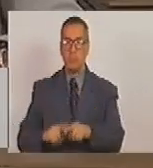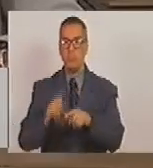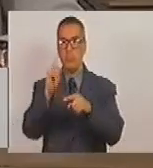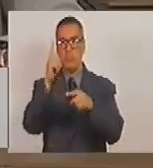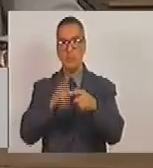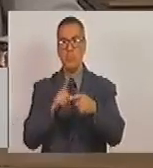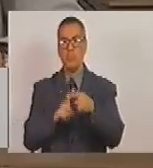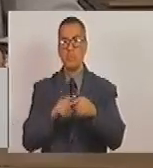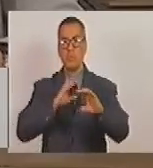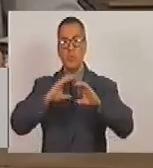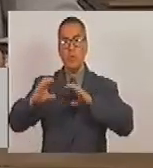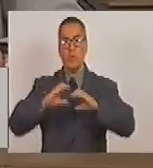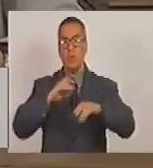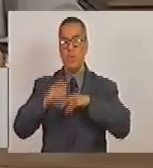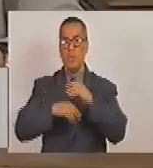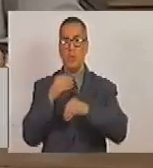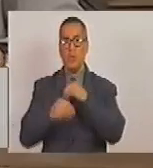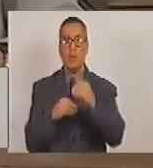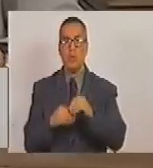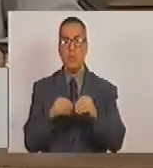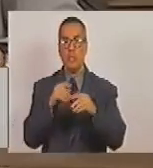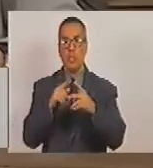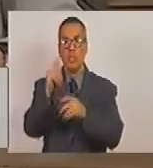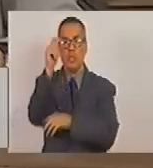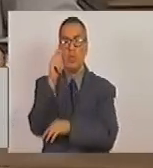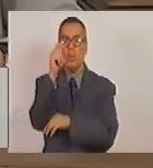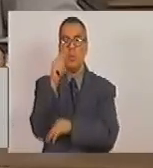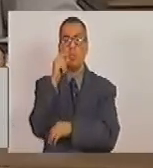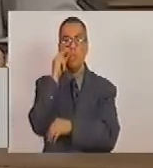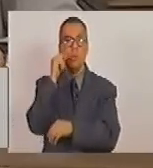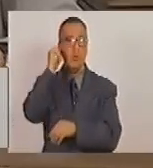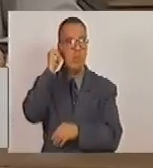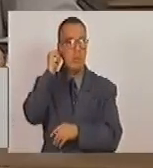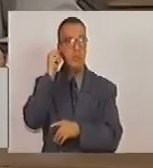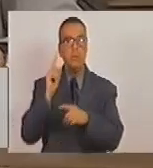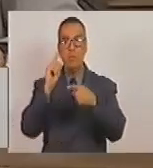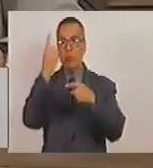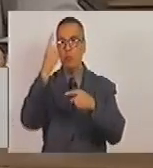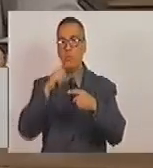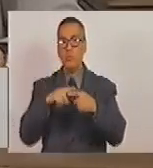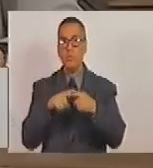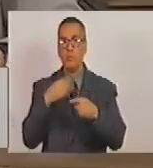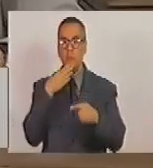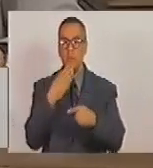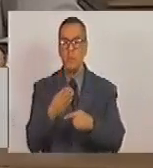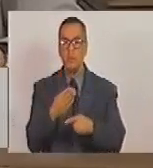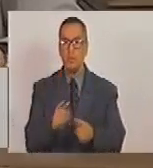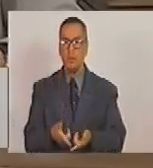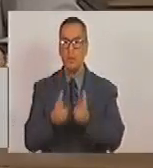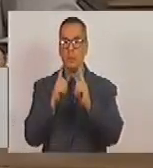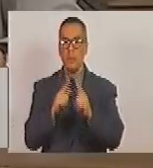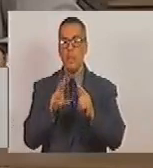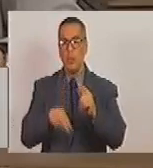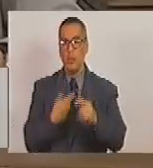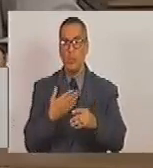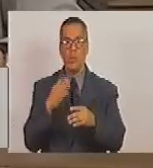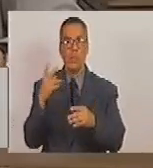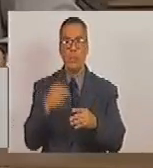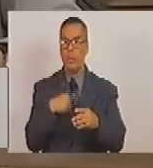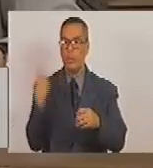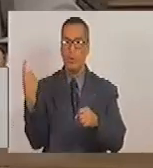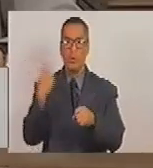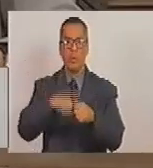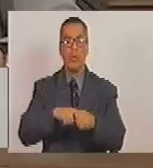Primero, comunicaciones suscritas por las ciudadanas diputadas y los ciudadanos diputados principales solicitando permiso para ausentarse